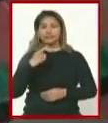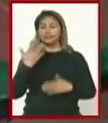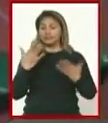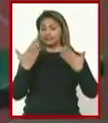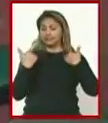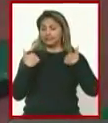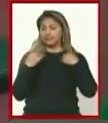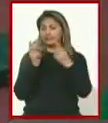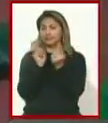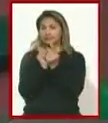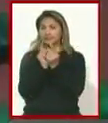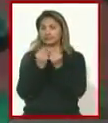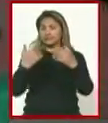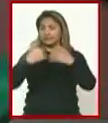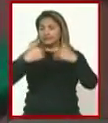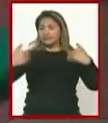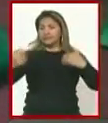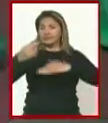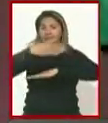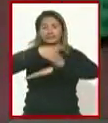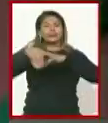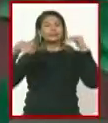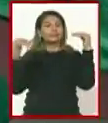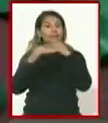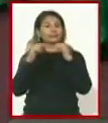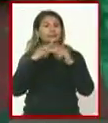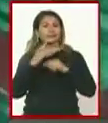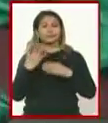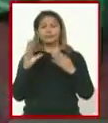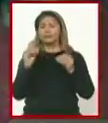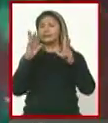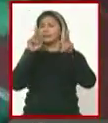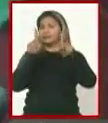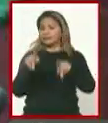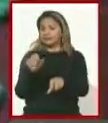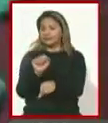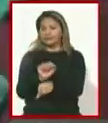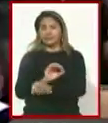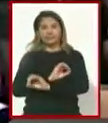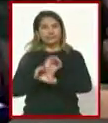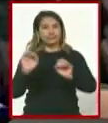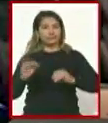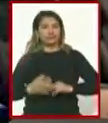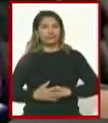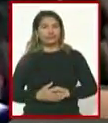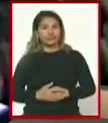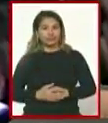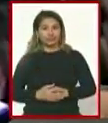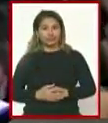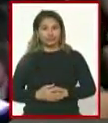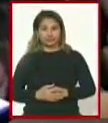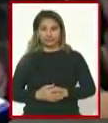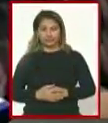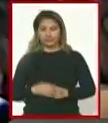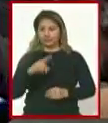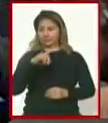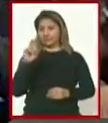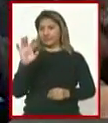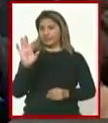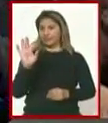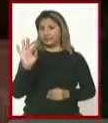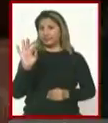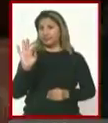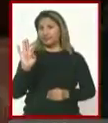los cuales se encontraban a un lado de la carretera. Sobre este caso no existen personas aprehendidas. Ahí tenemos